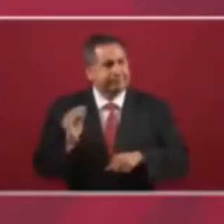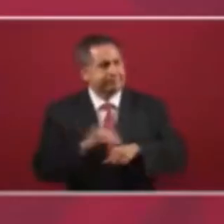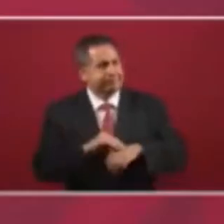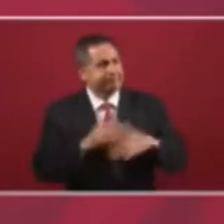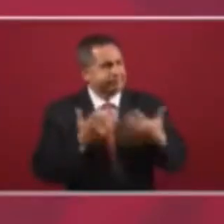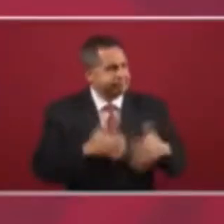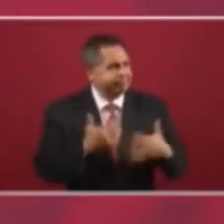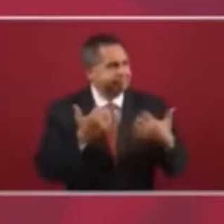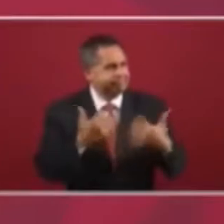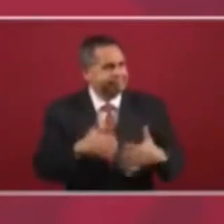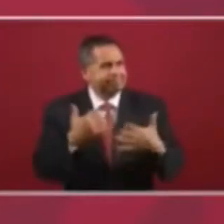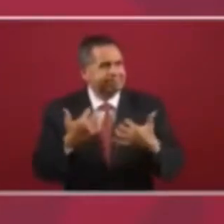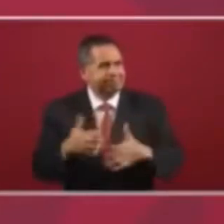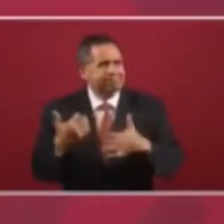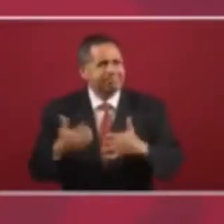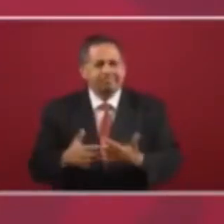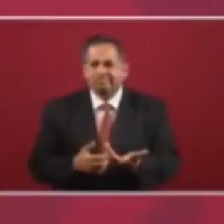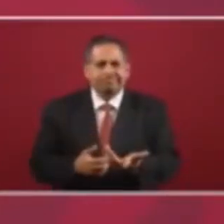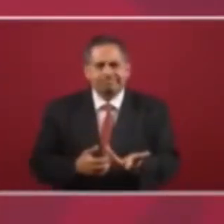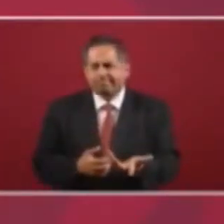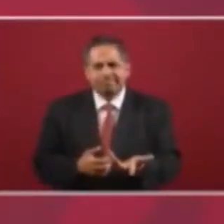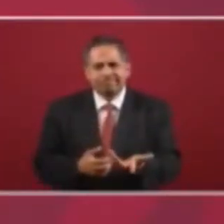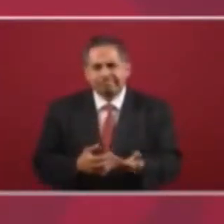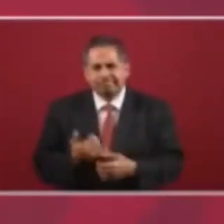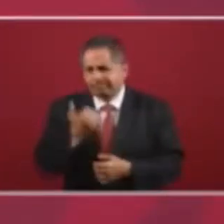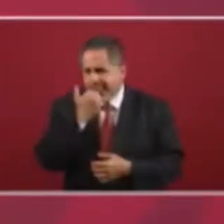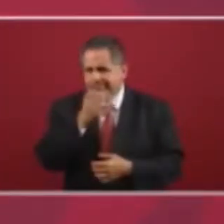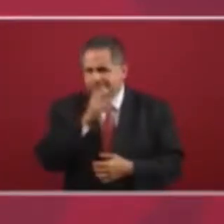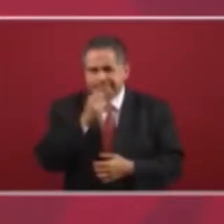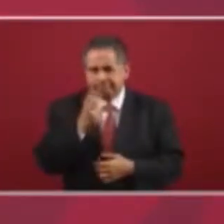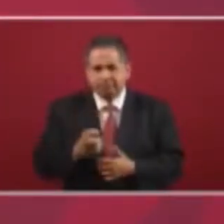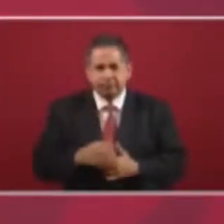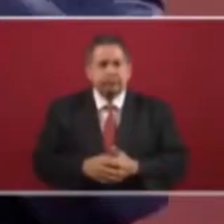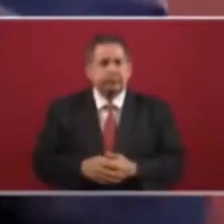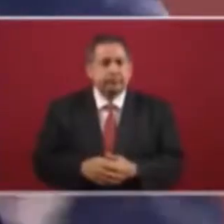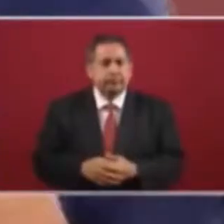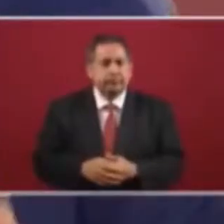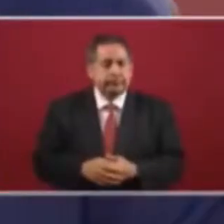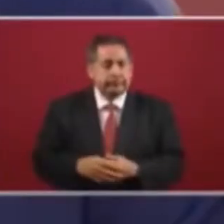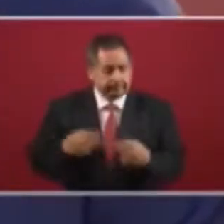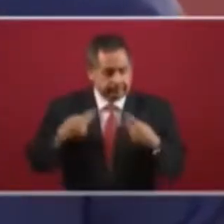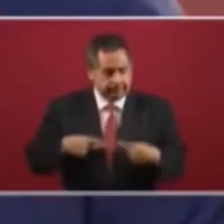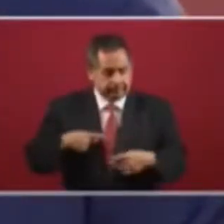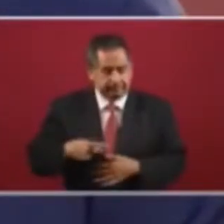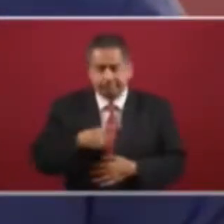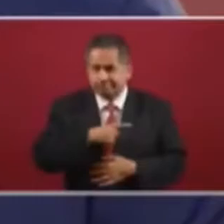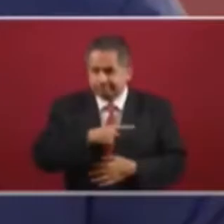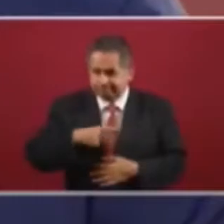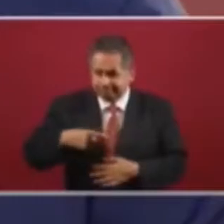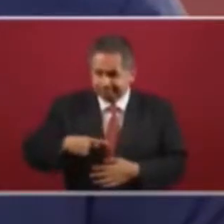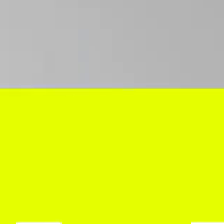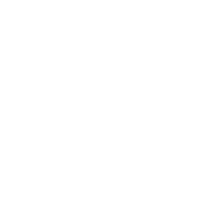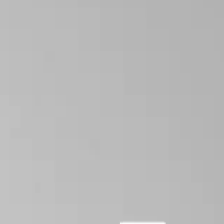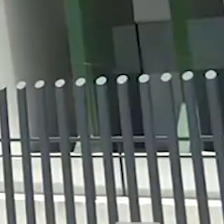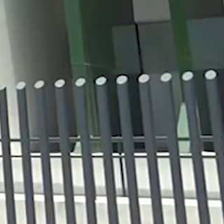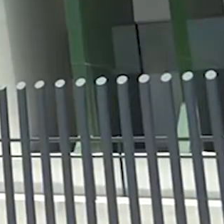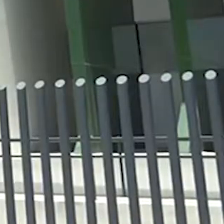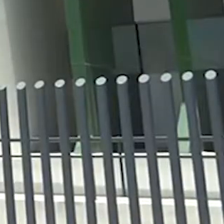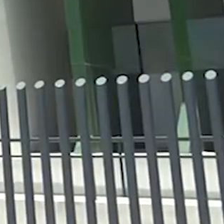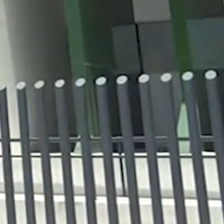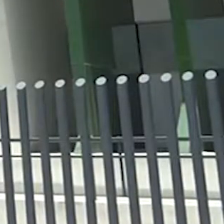aquí un breve resumen del paso de amlo por la región lagunera y el estado de coahuila este 2020